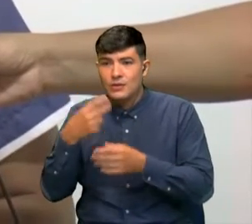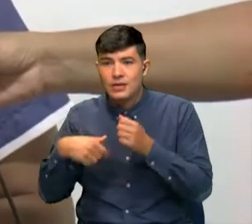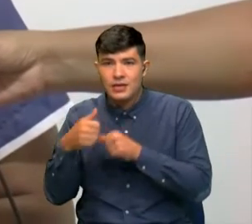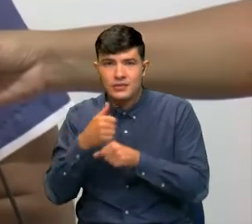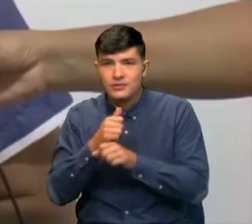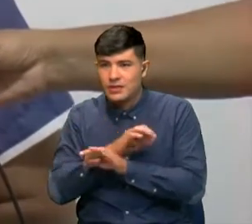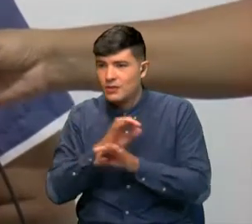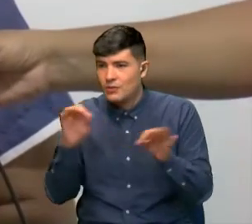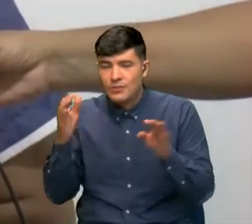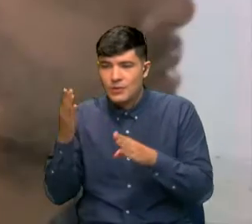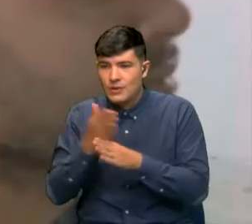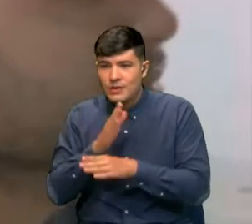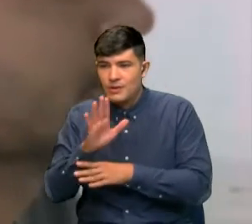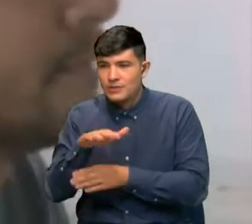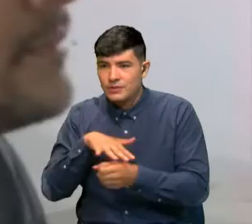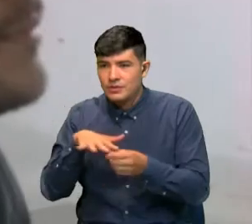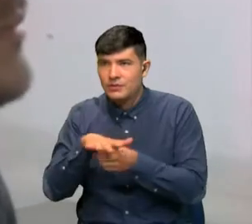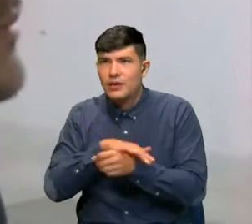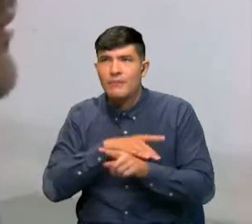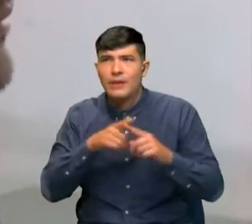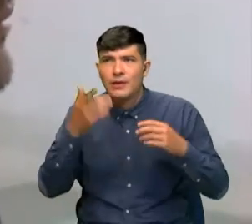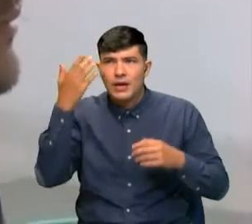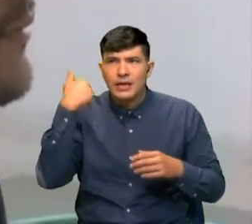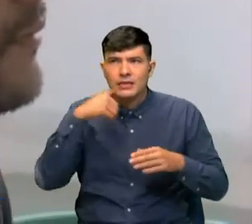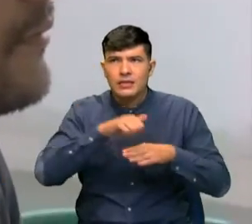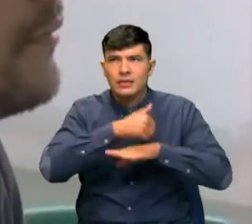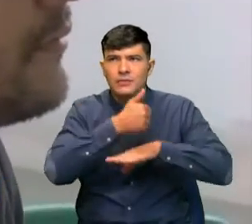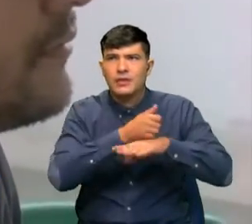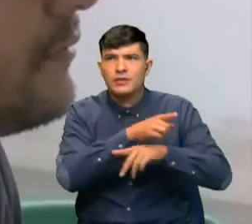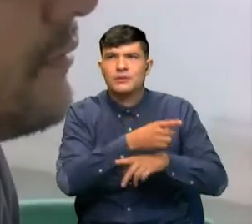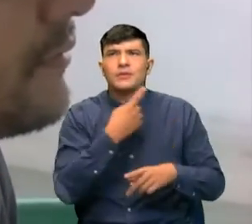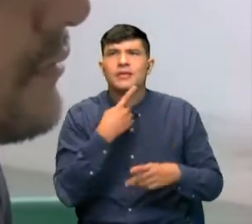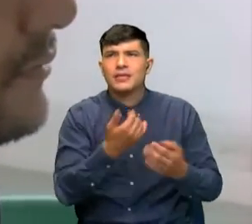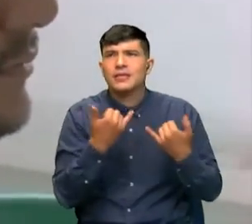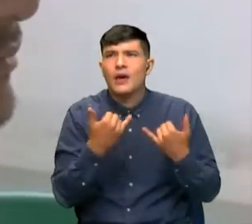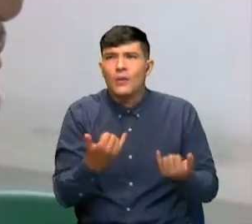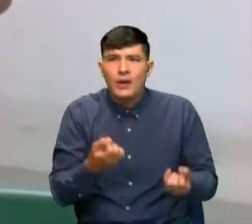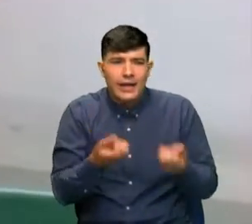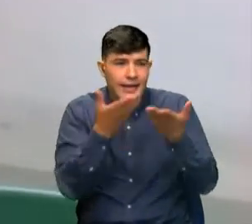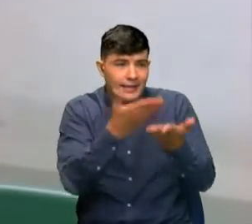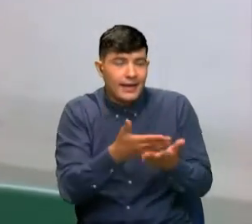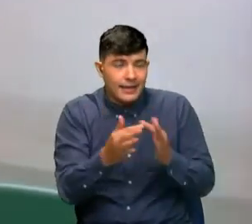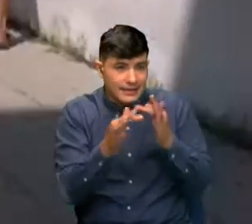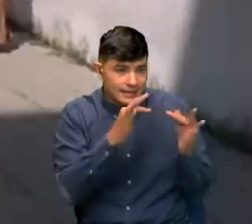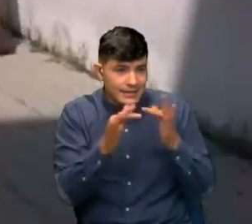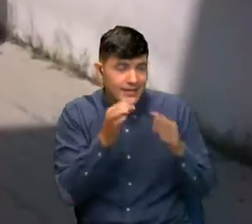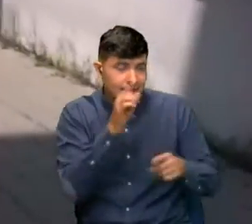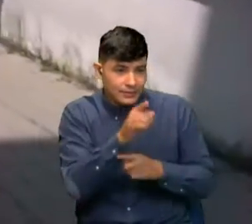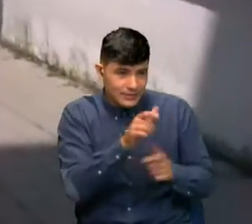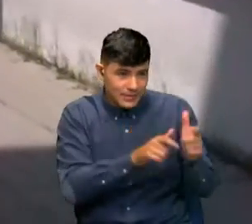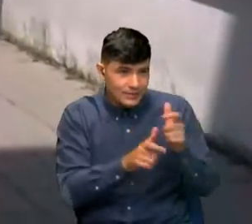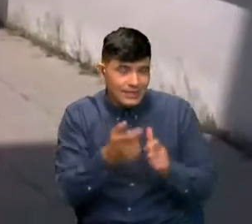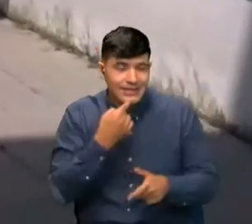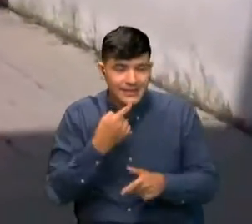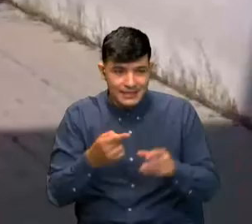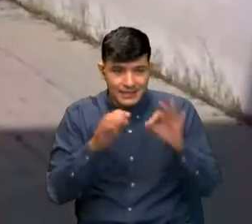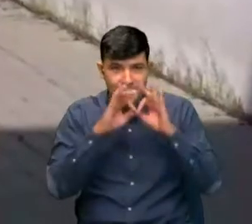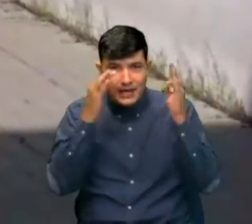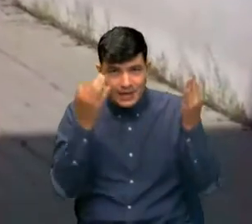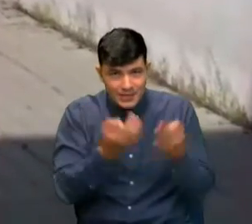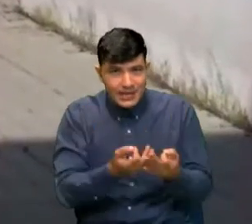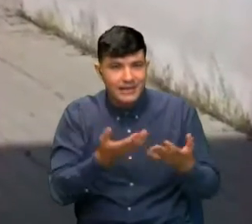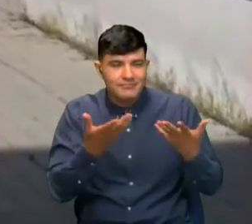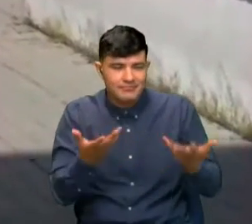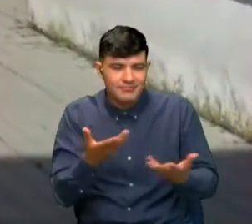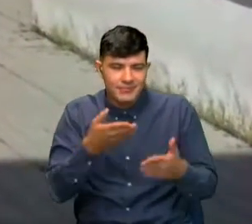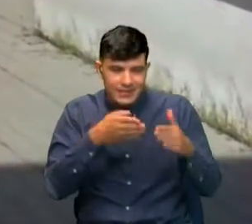una crisis las directivas aseguran brindan este tratamiento a los pacientes ya que los familiares son quienes hacen